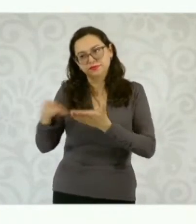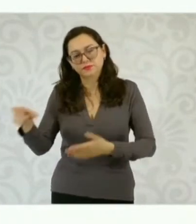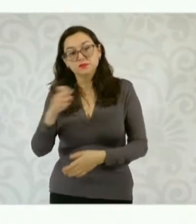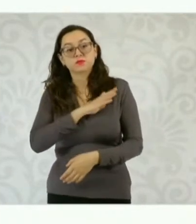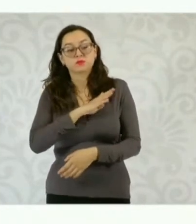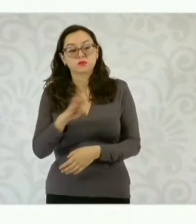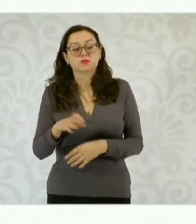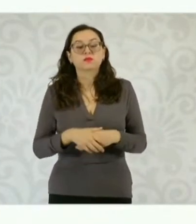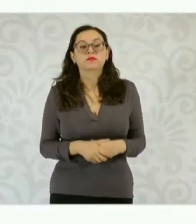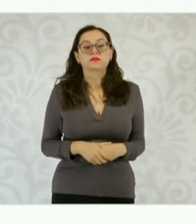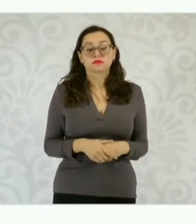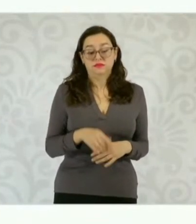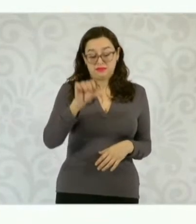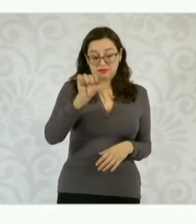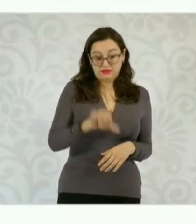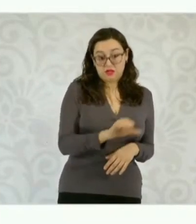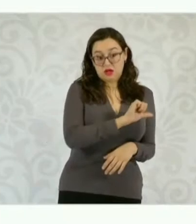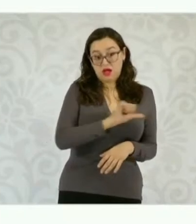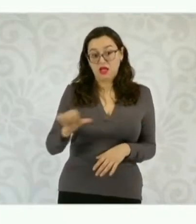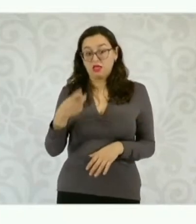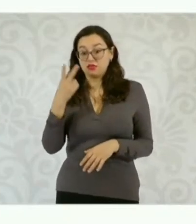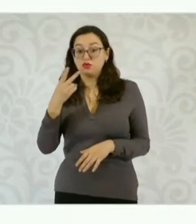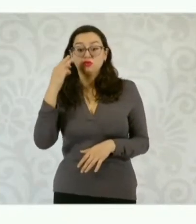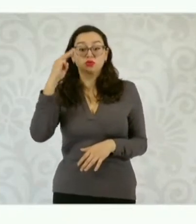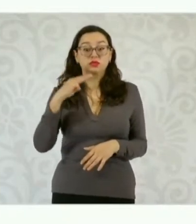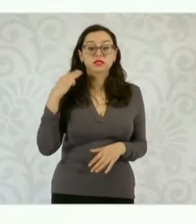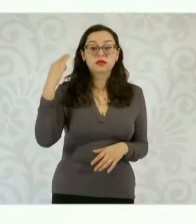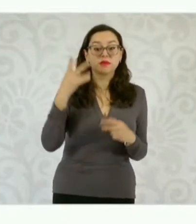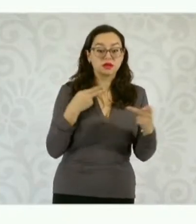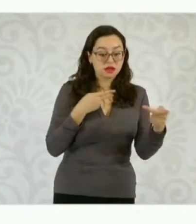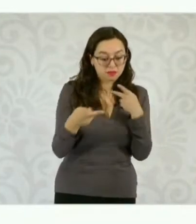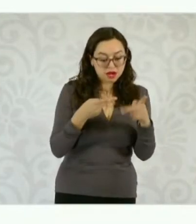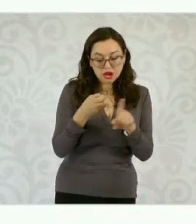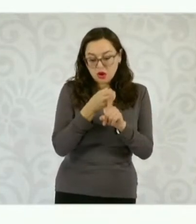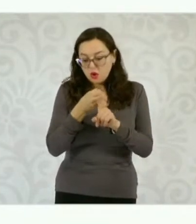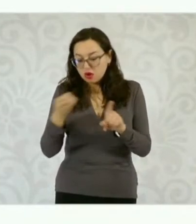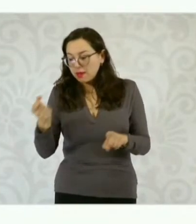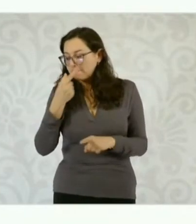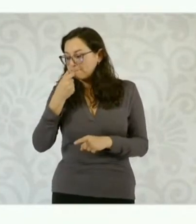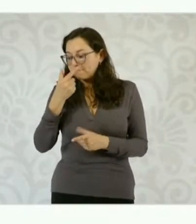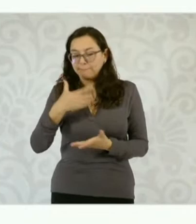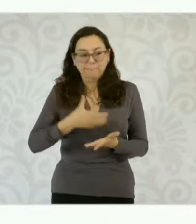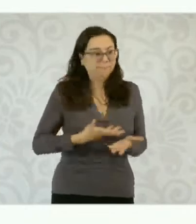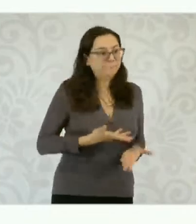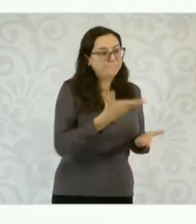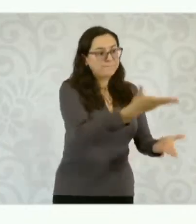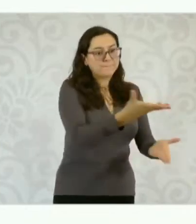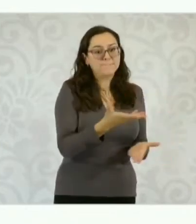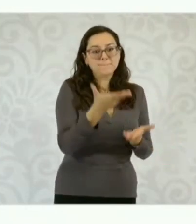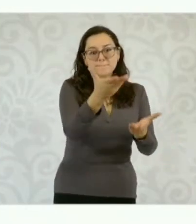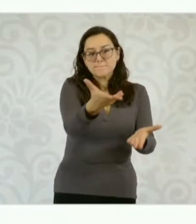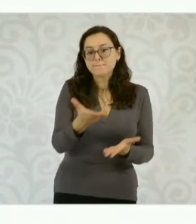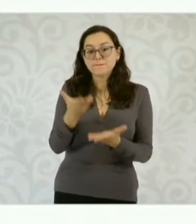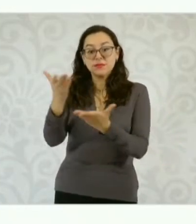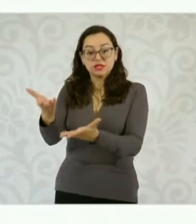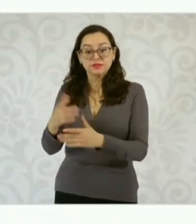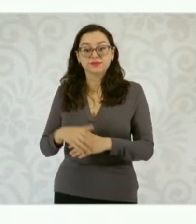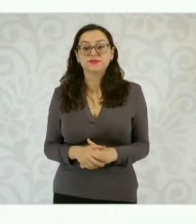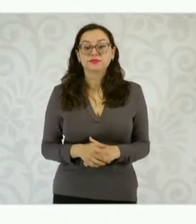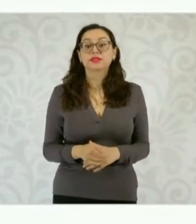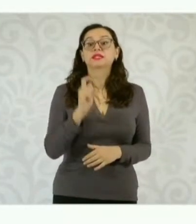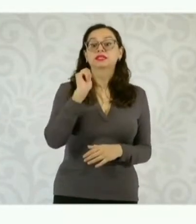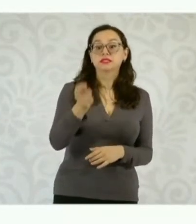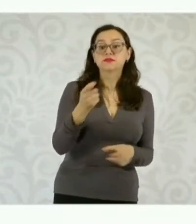el 2 de marzo, lo que estamos haciendo con todo el sector es la planificación de sus órdenes de suministro. ¿Qué significa esto? Y esto es crucial, que